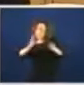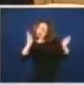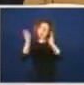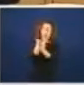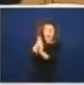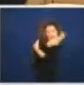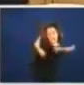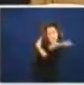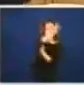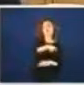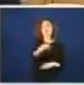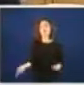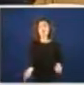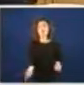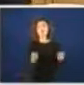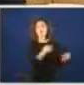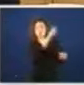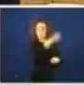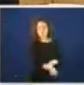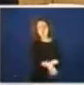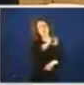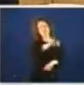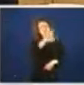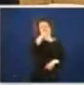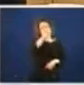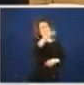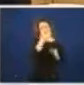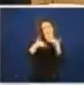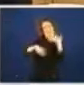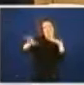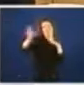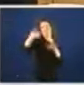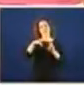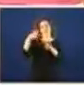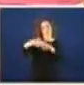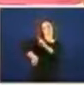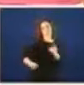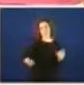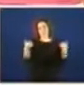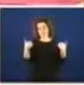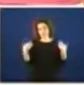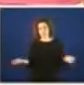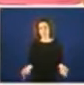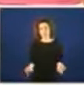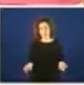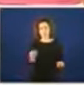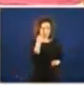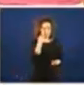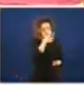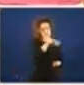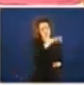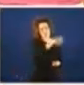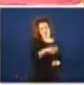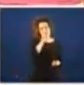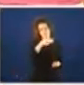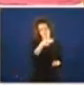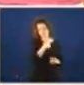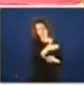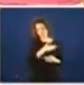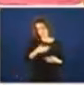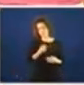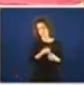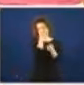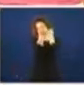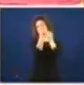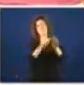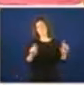anterior Vostede, señor Feijó Elude a súa responsabilidade Silencio, por favor Mire, mire, señor Feijó Senánimo de ser